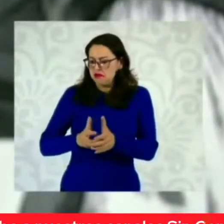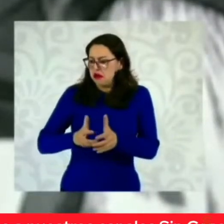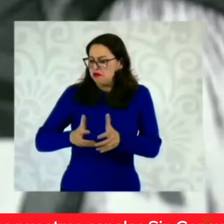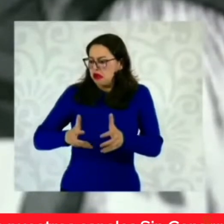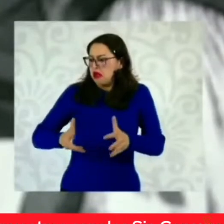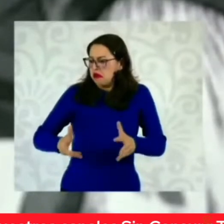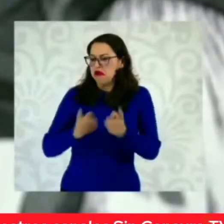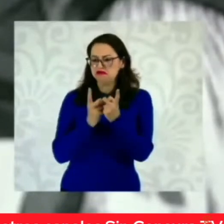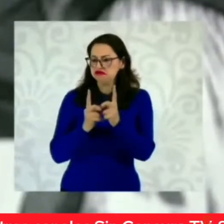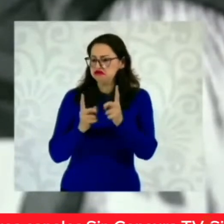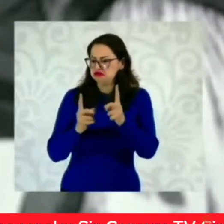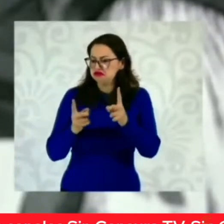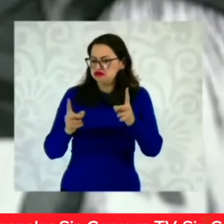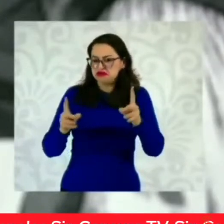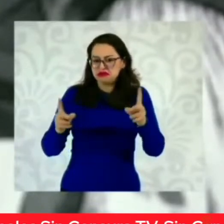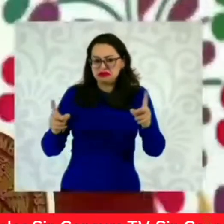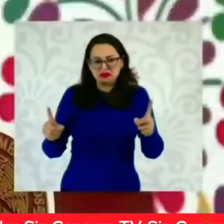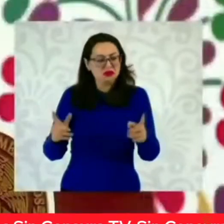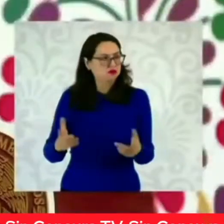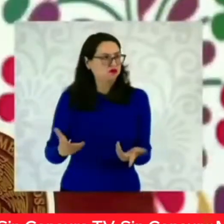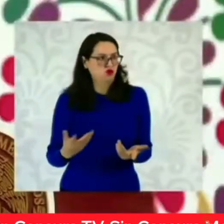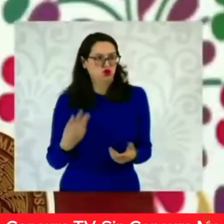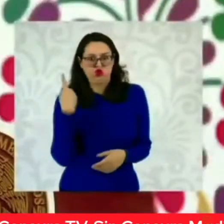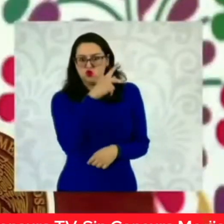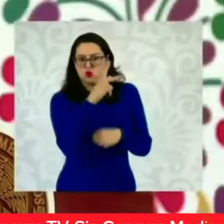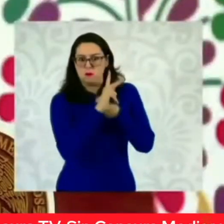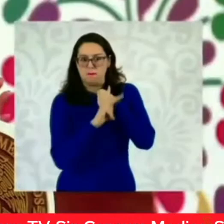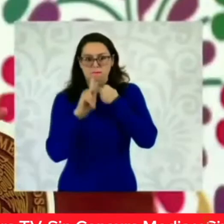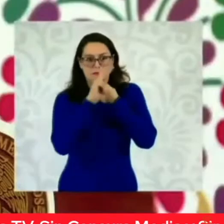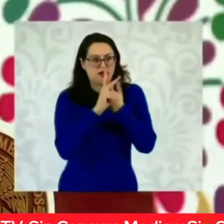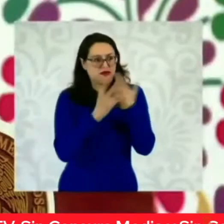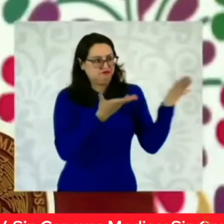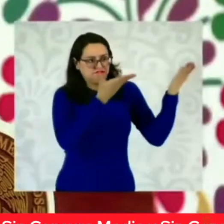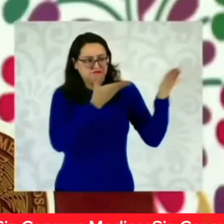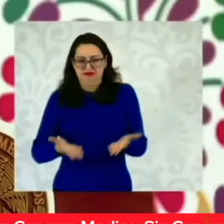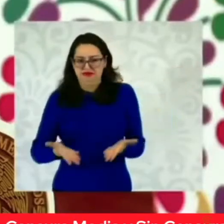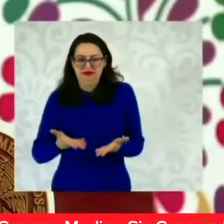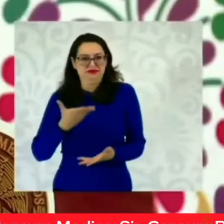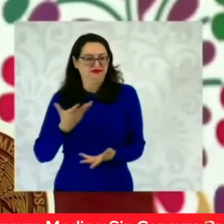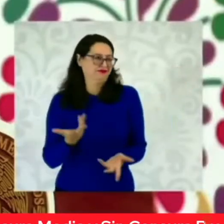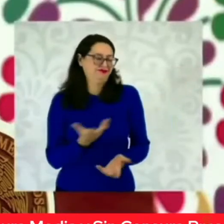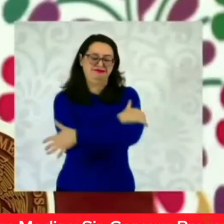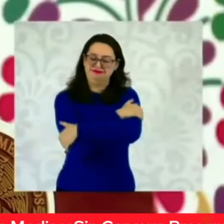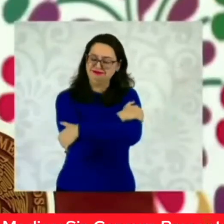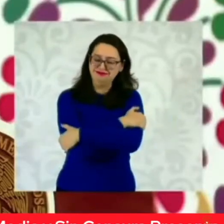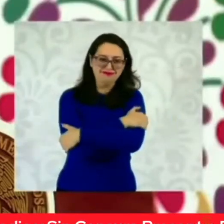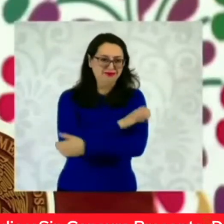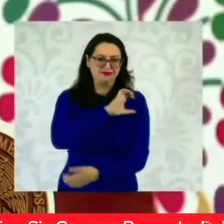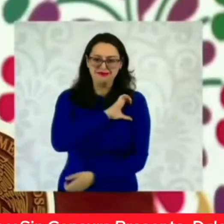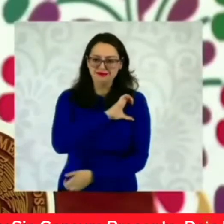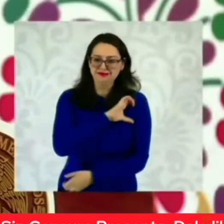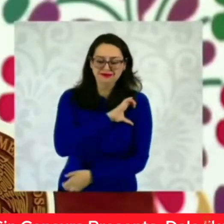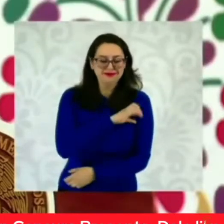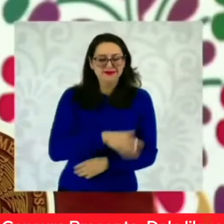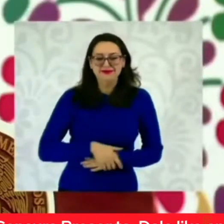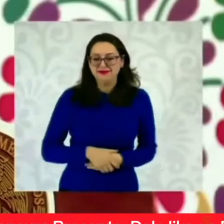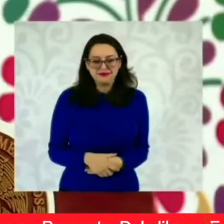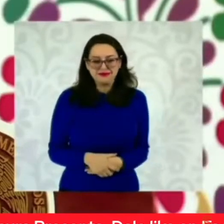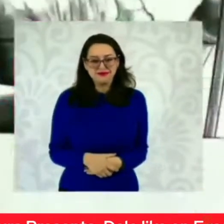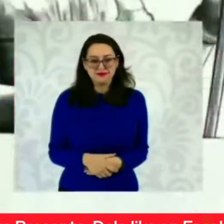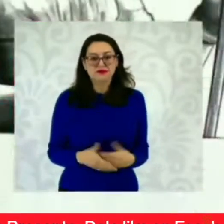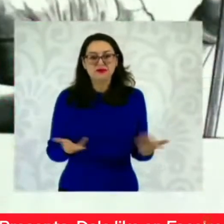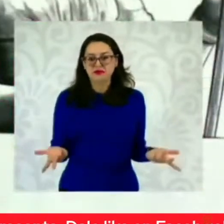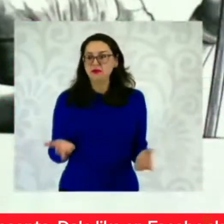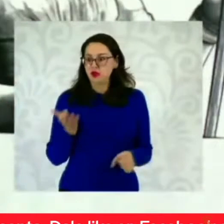desarrollo y que los abraza. Nosotros abrazamos a las y a los mexicanos. Y en efecto, México